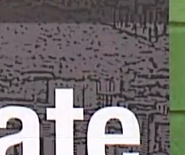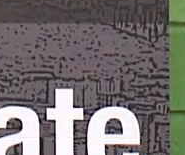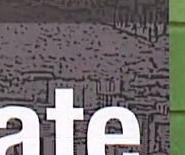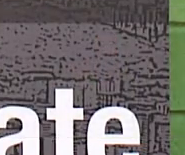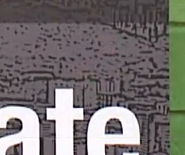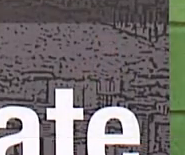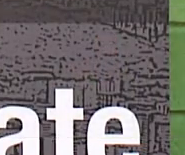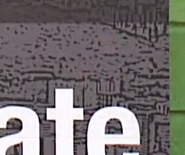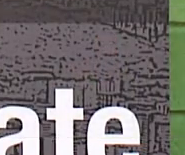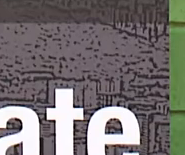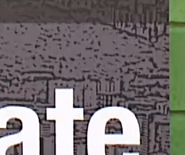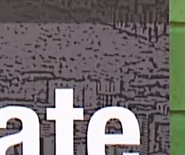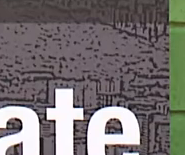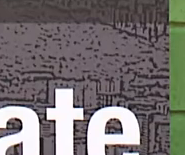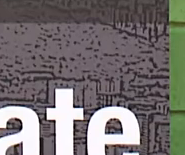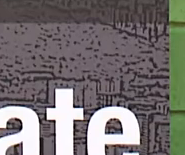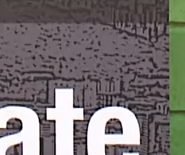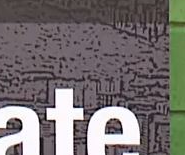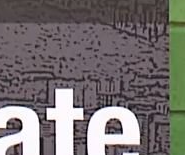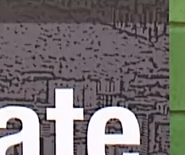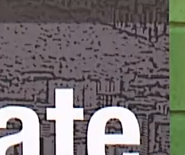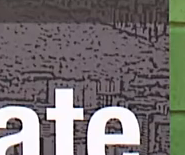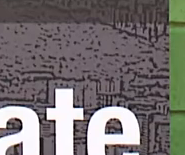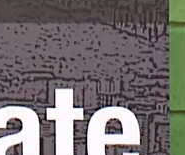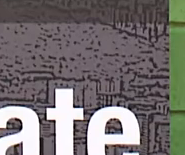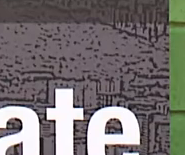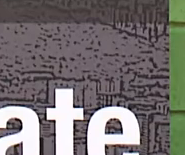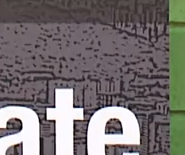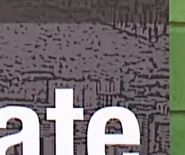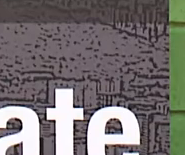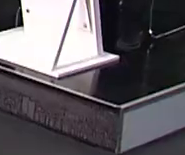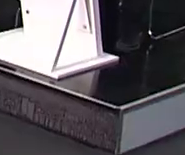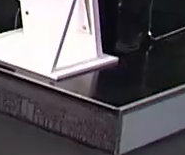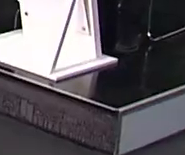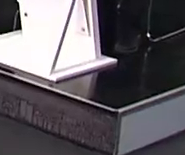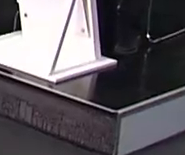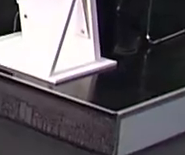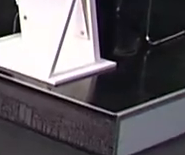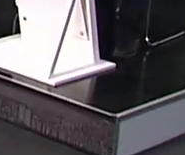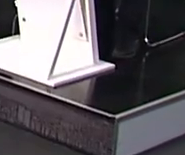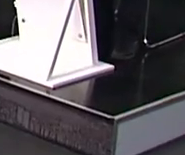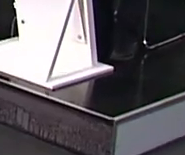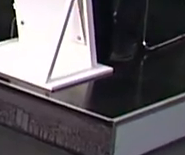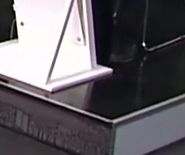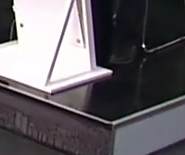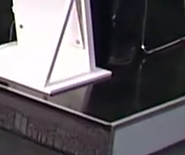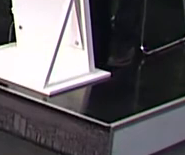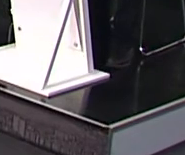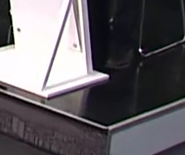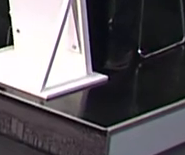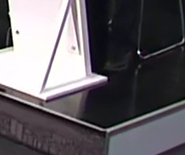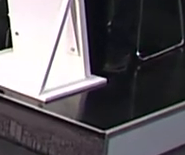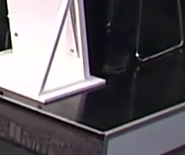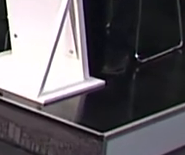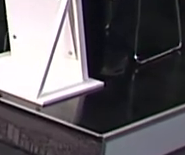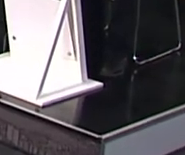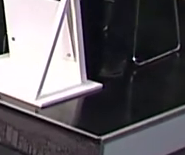en la terraza del canal parque de telemedellín y ya los mosquitos es su turno en su momento